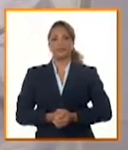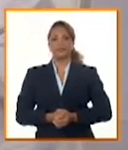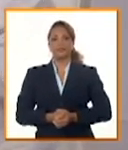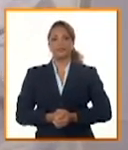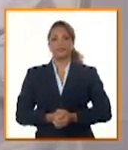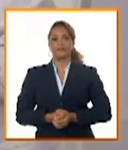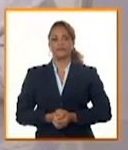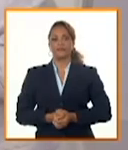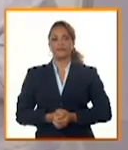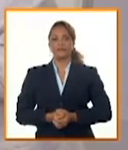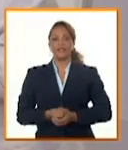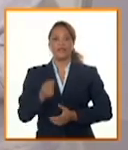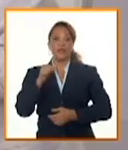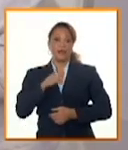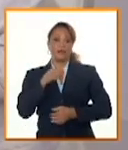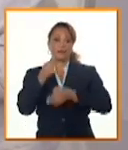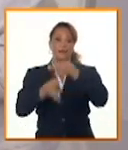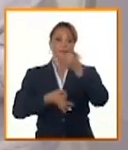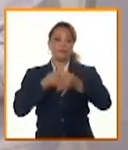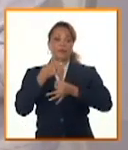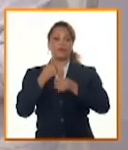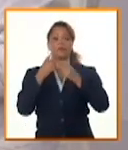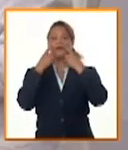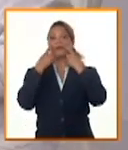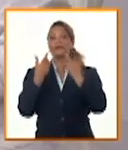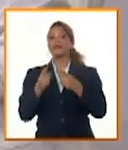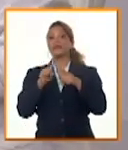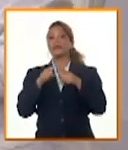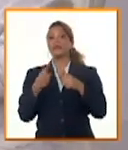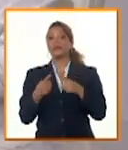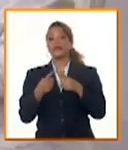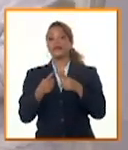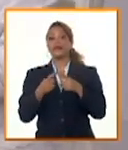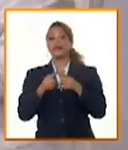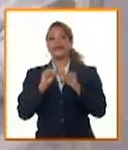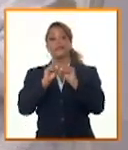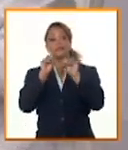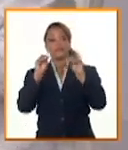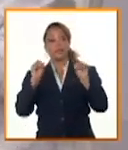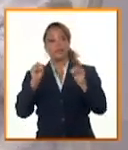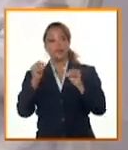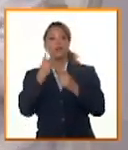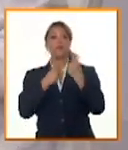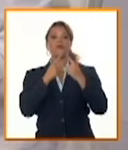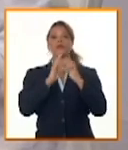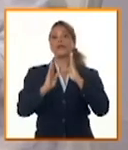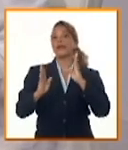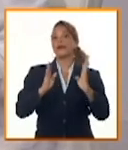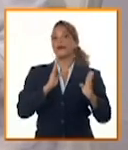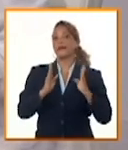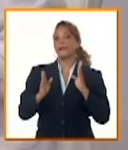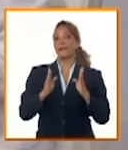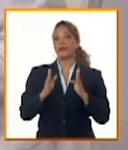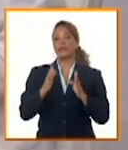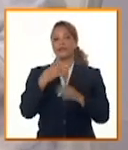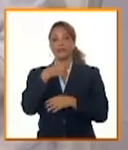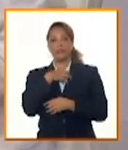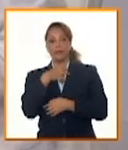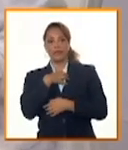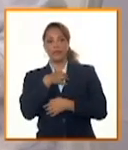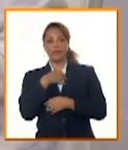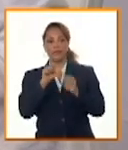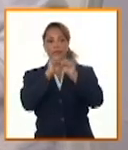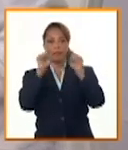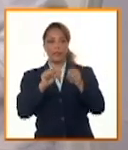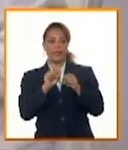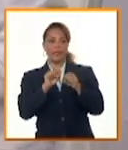comercializadoras porque aquí Lo importante es que el incentivo una parte lo da el propio sistema